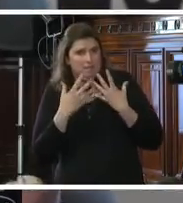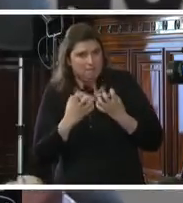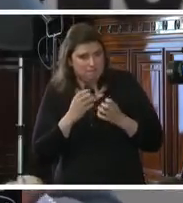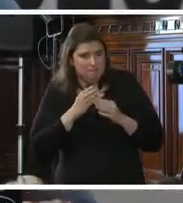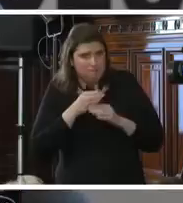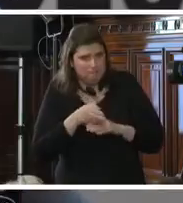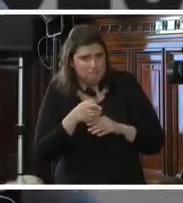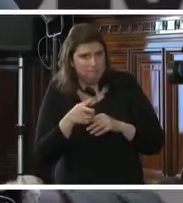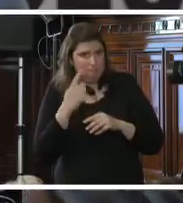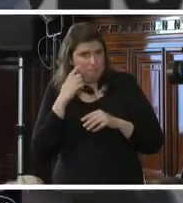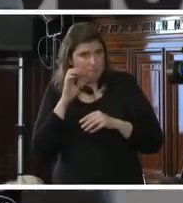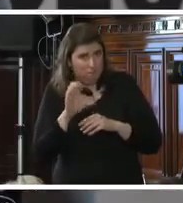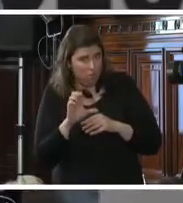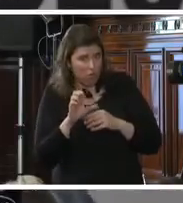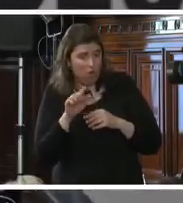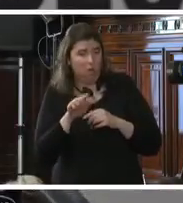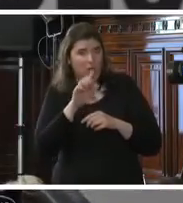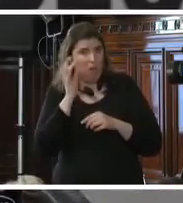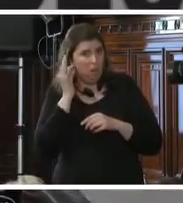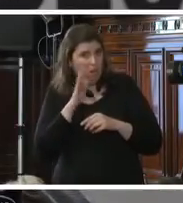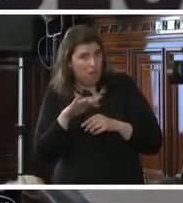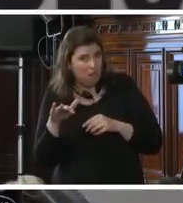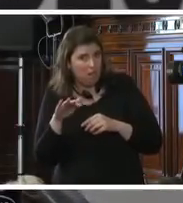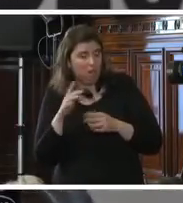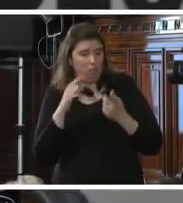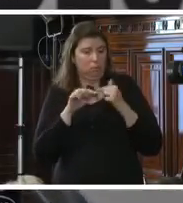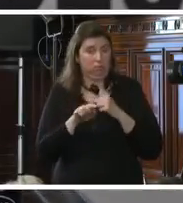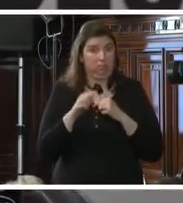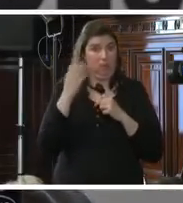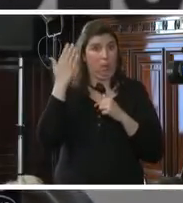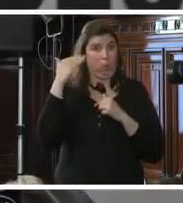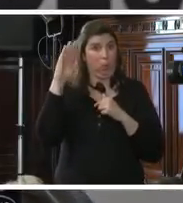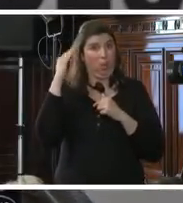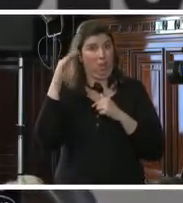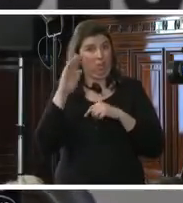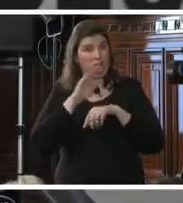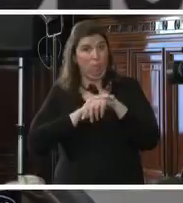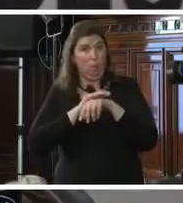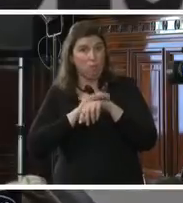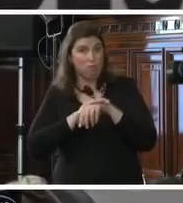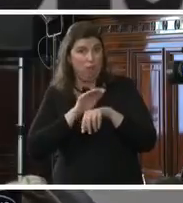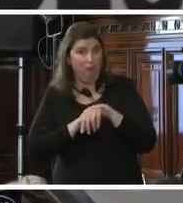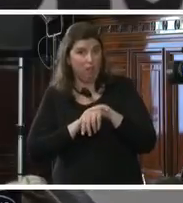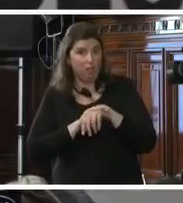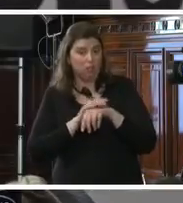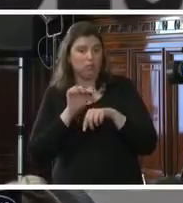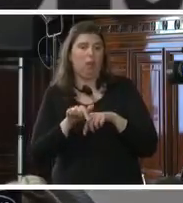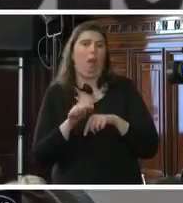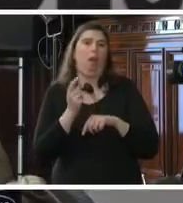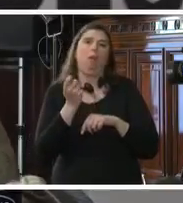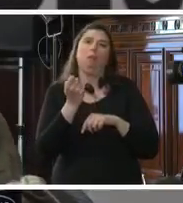¿verdad? De las autoridades responsables de hacer valer estos